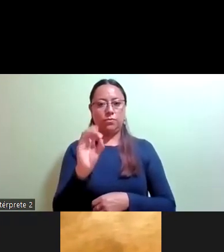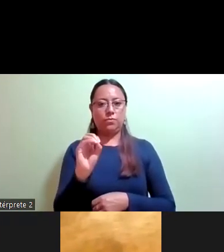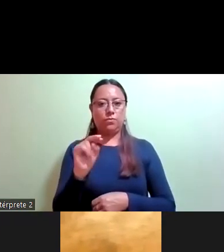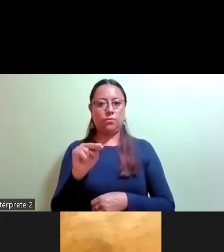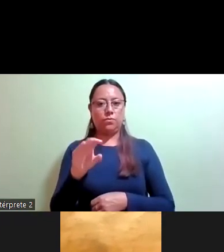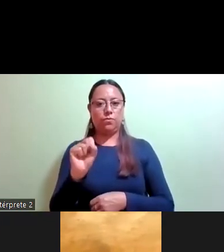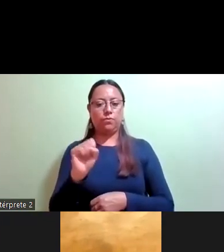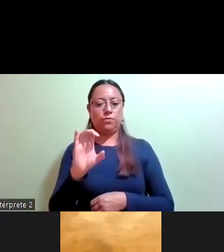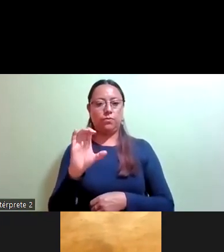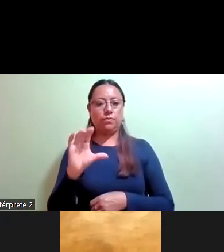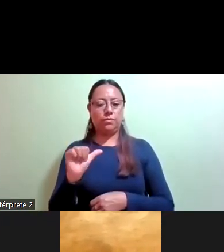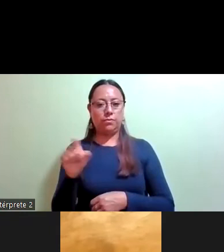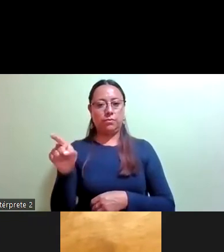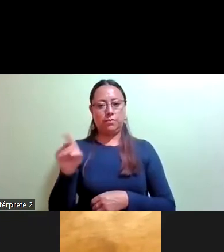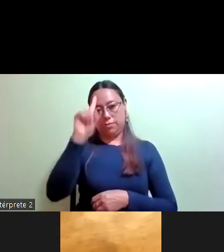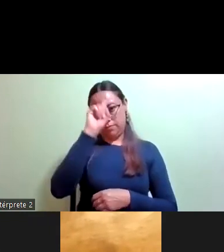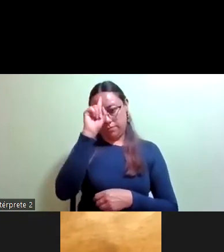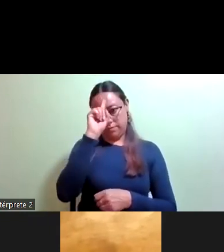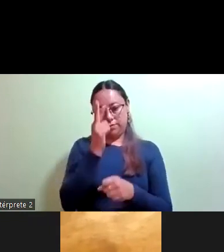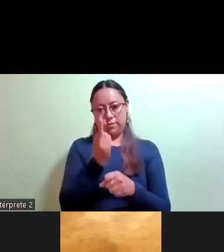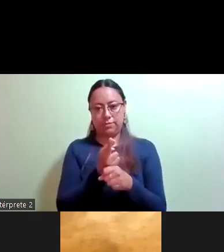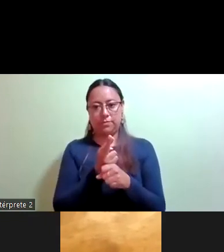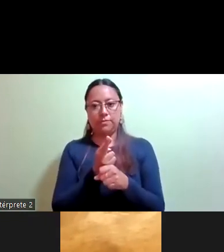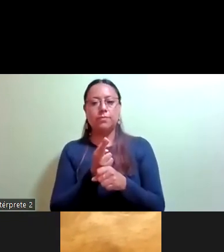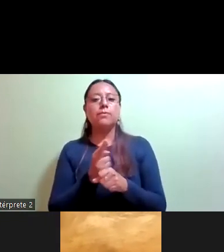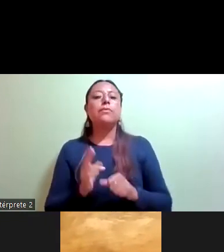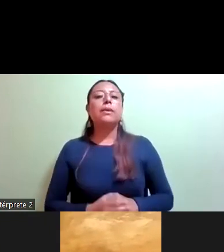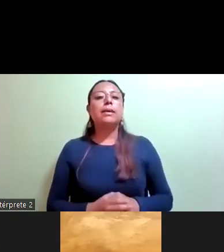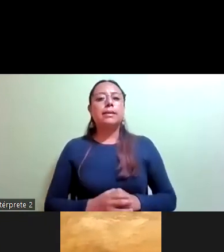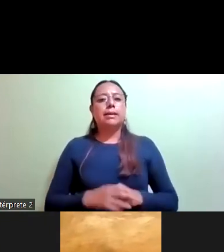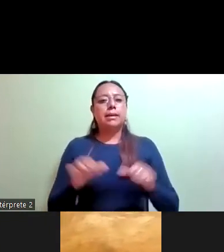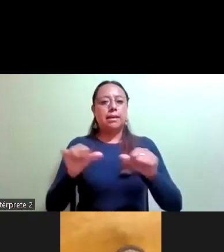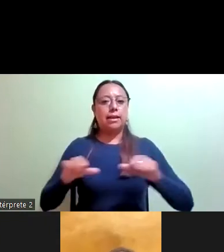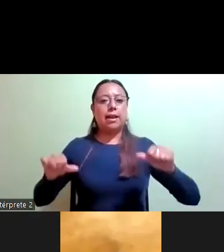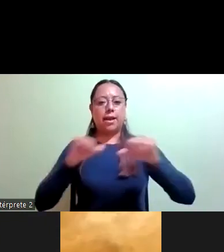transparencia. Adelante.